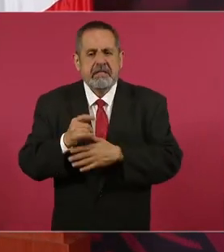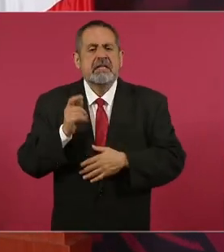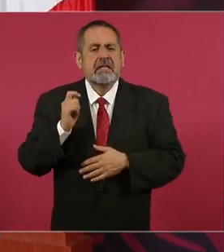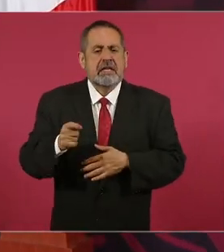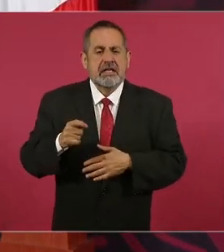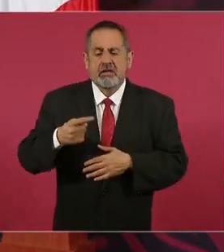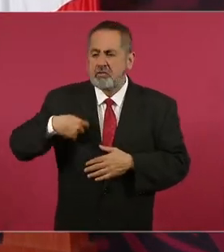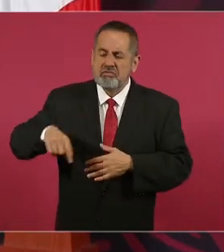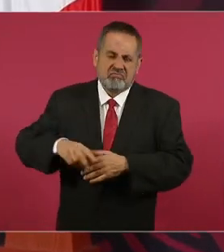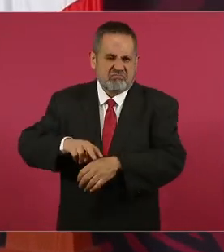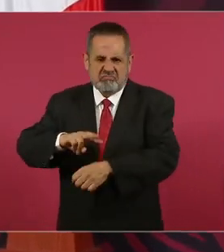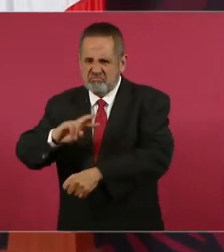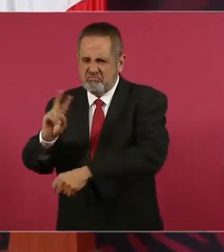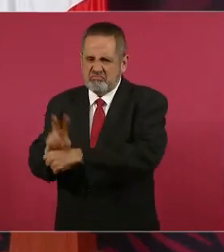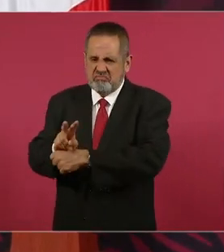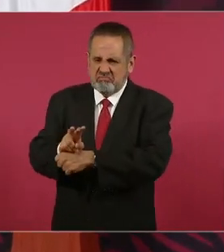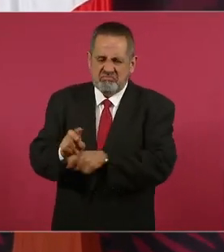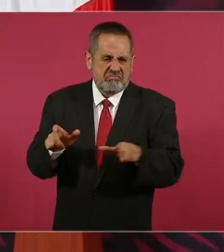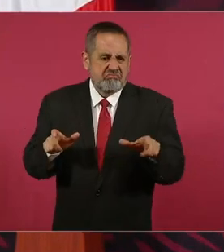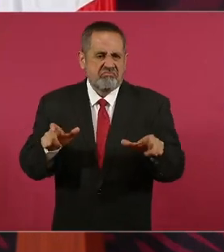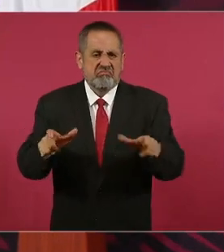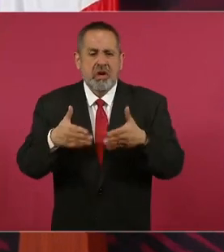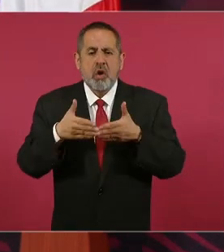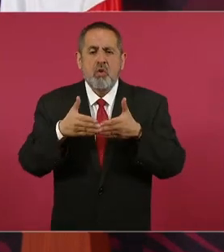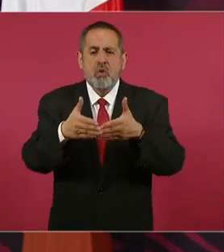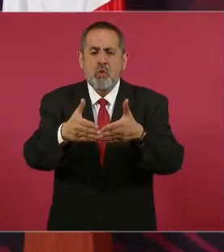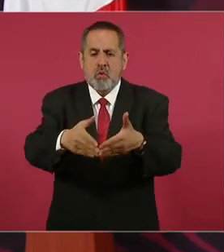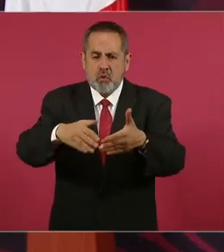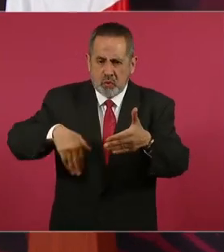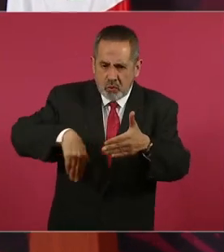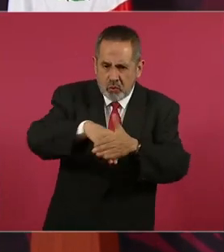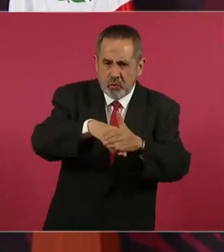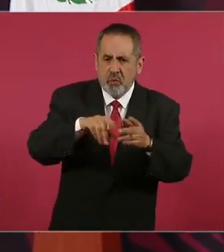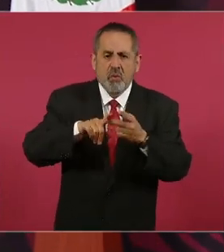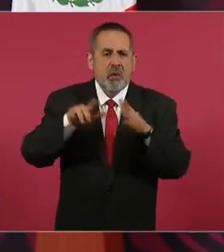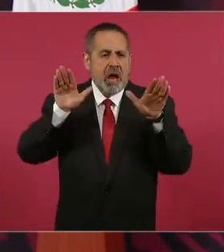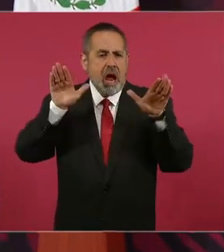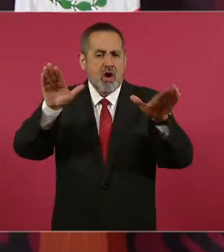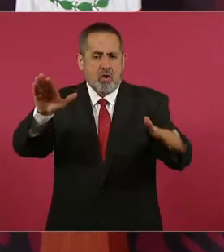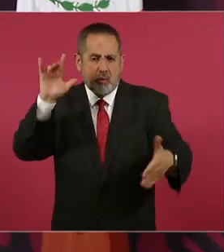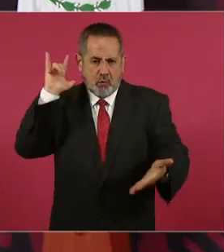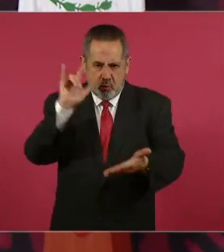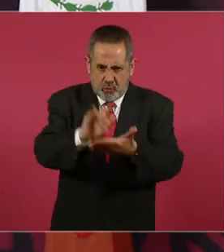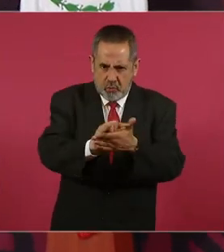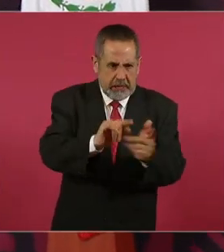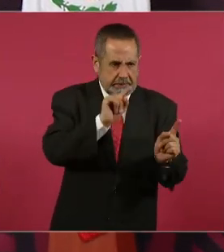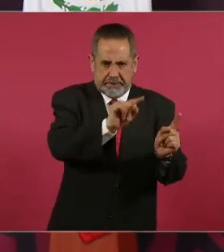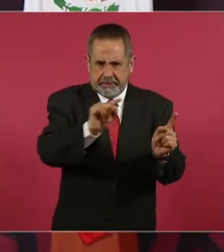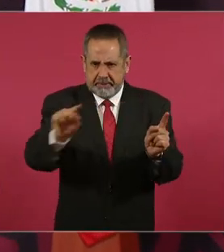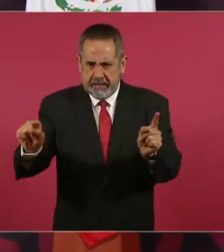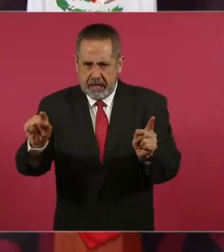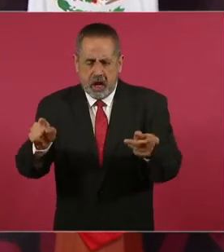controlar los puertos y los aeropuertos,